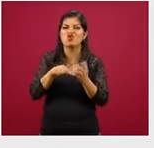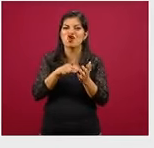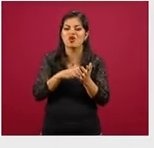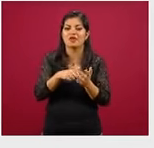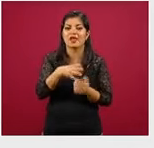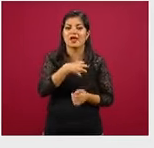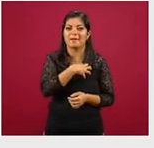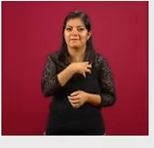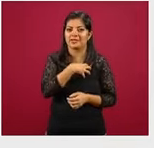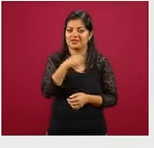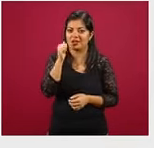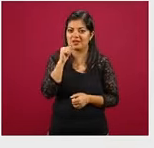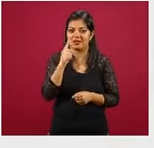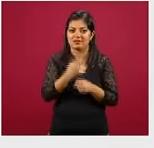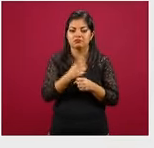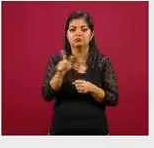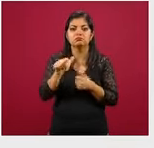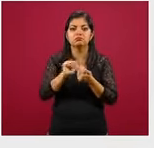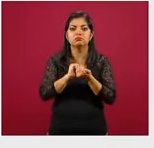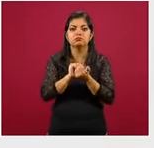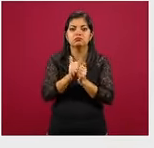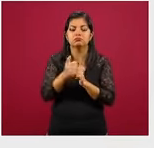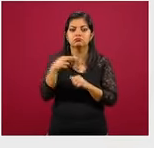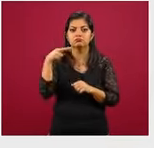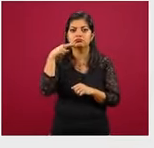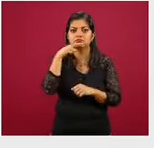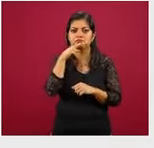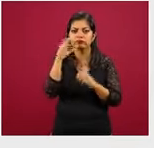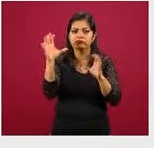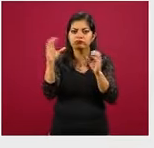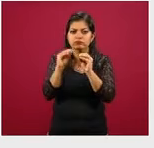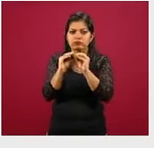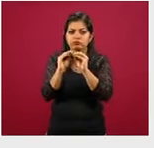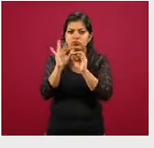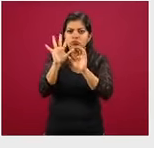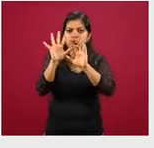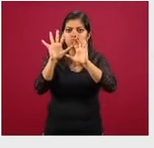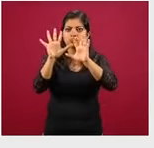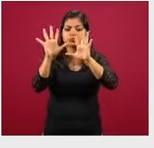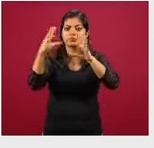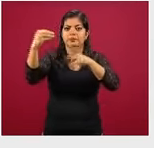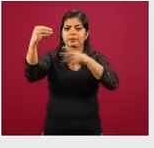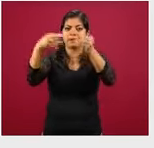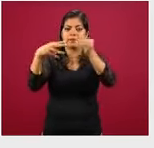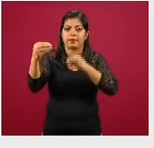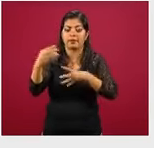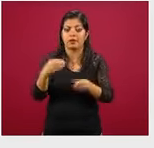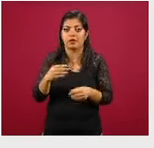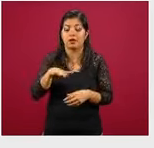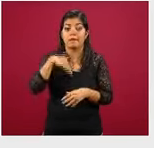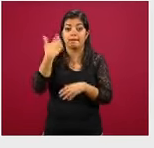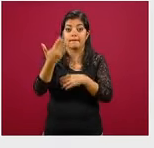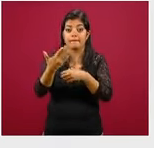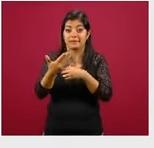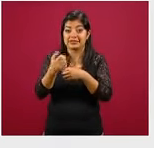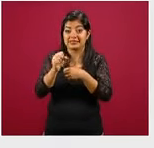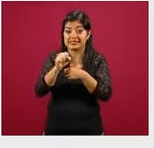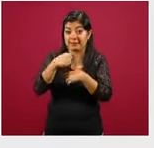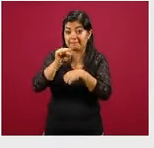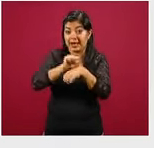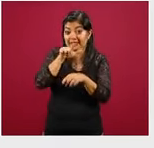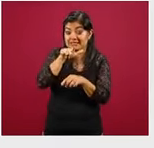municipios capitales, luego vemos cómo se va rápidamente diseminando, dispersando la transmisión. Ya para la semana 17 y